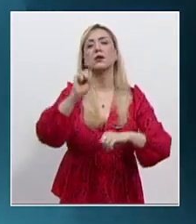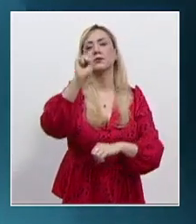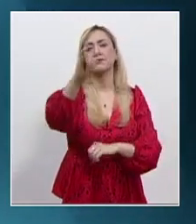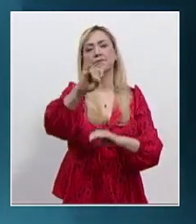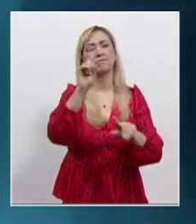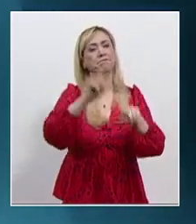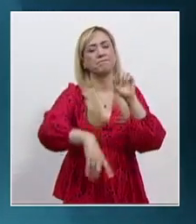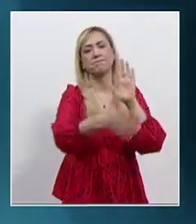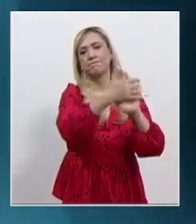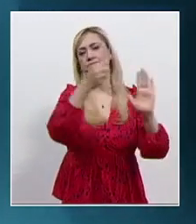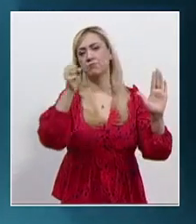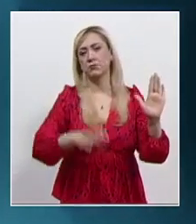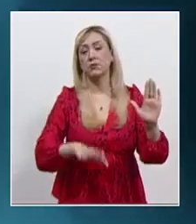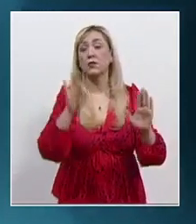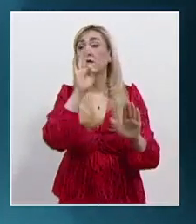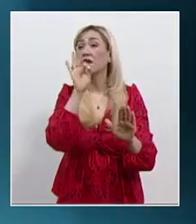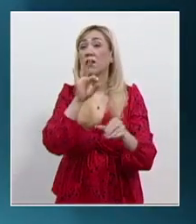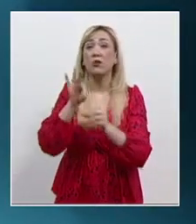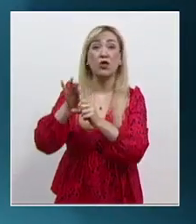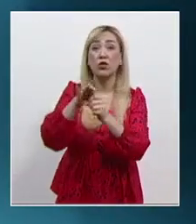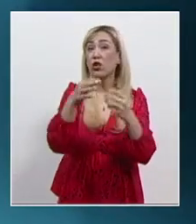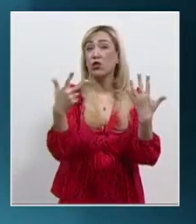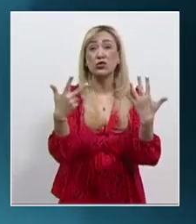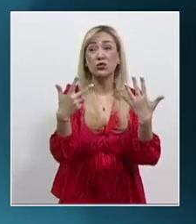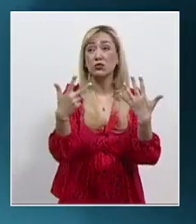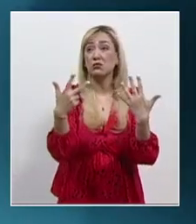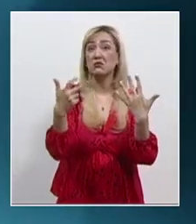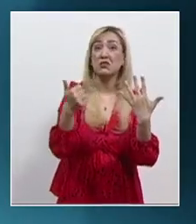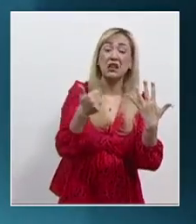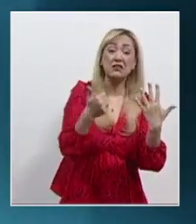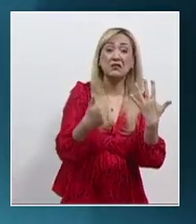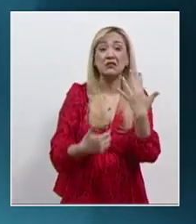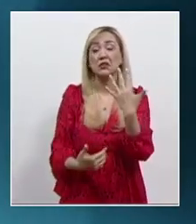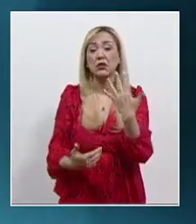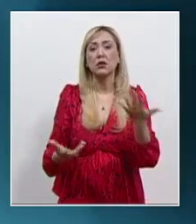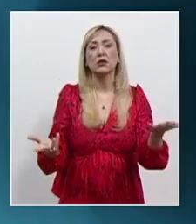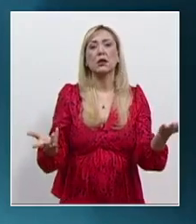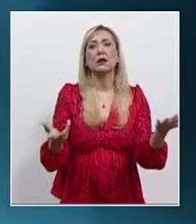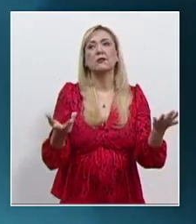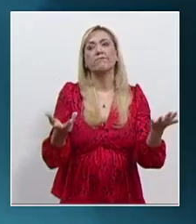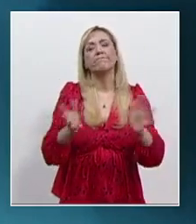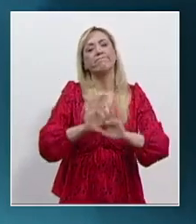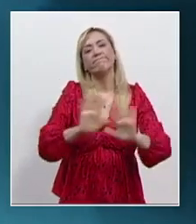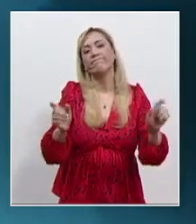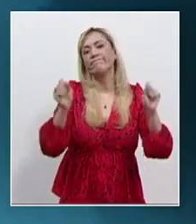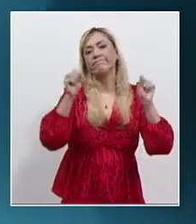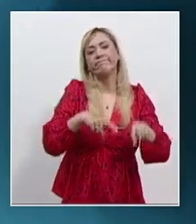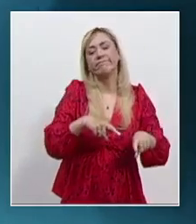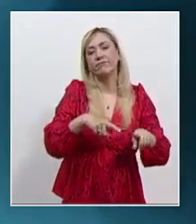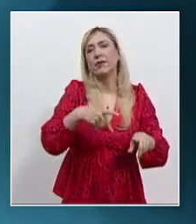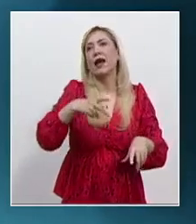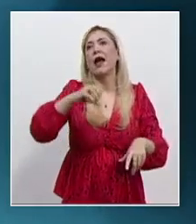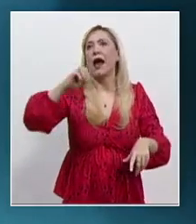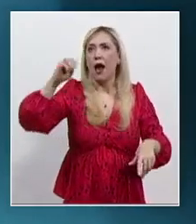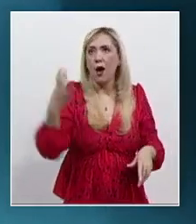no se alcance esta mayoría, no es que se determine que la norma se apega a la Ley Suprema, pero permanece vigente